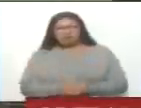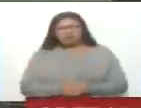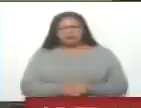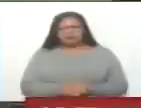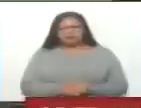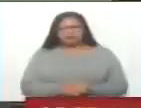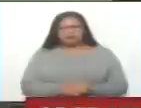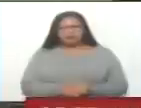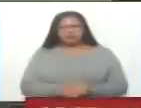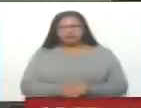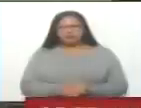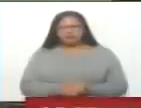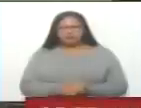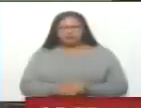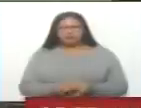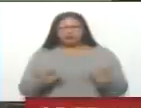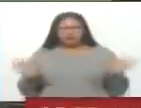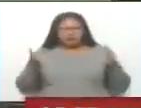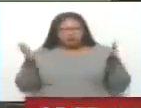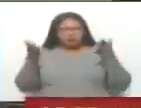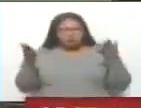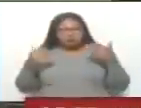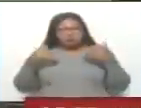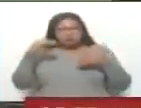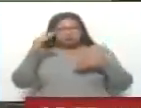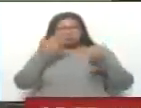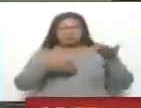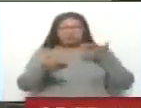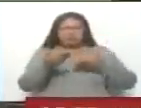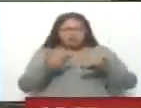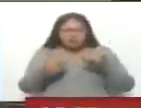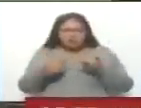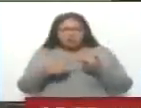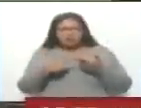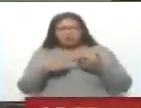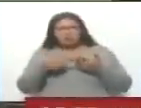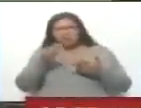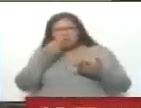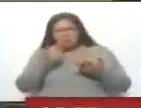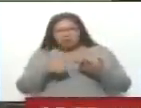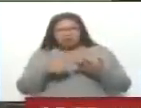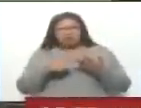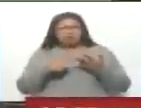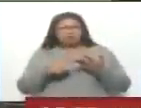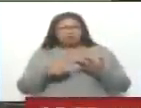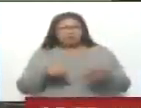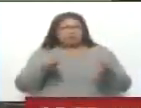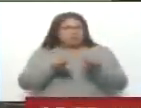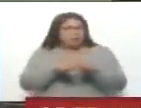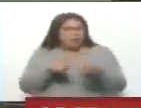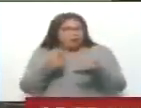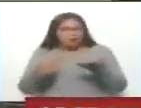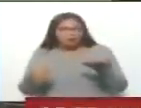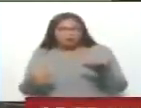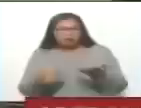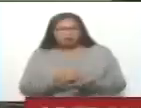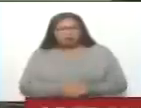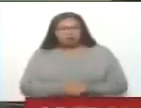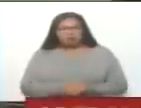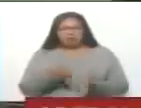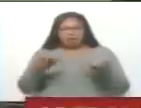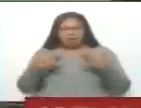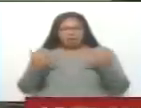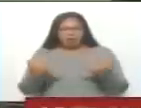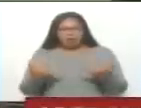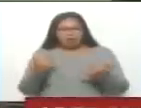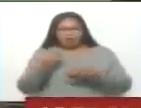un aumento desmesurado de los servicios, de la alimentación, del calzado, y que trajo como